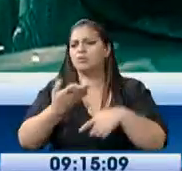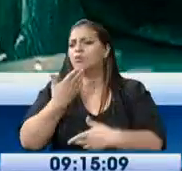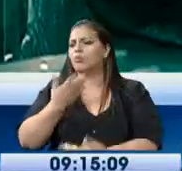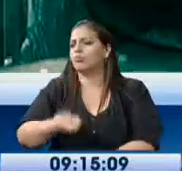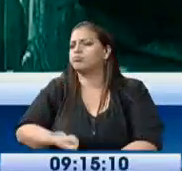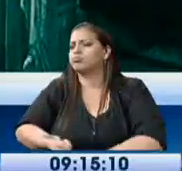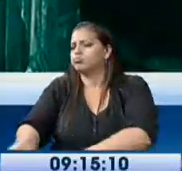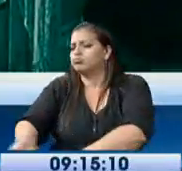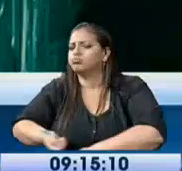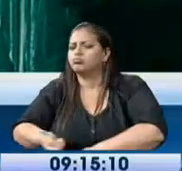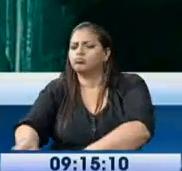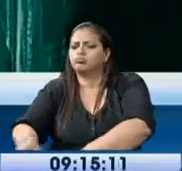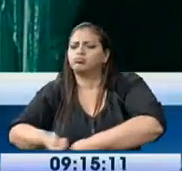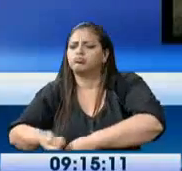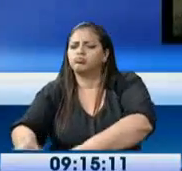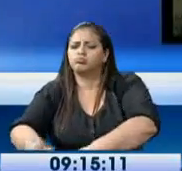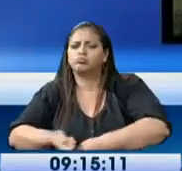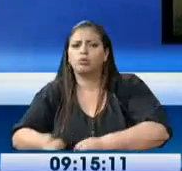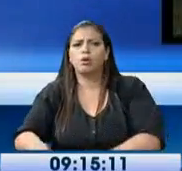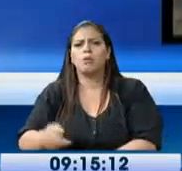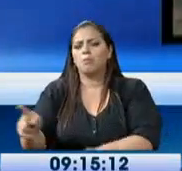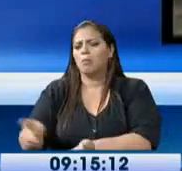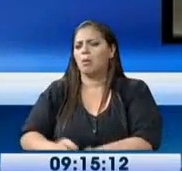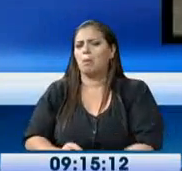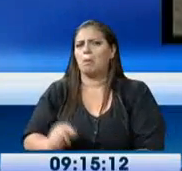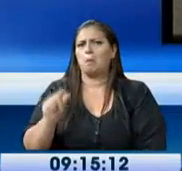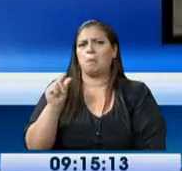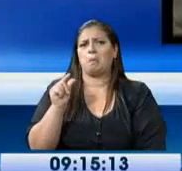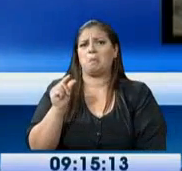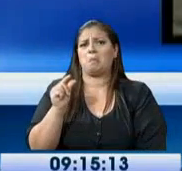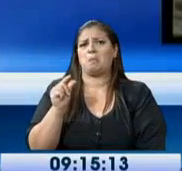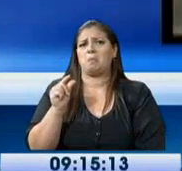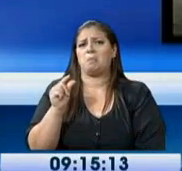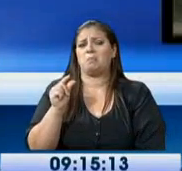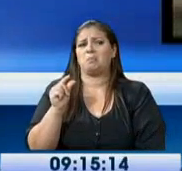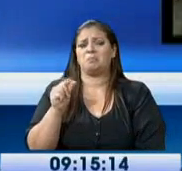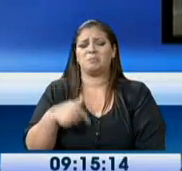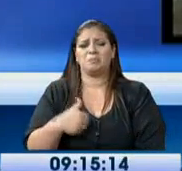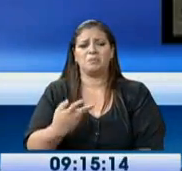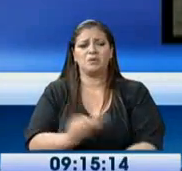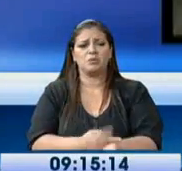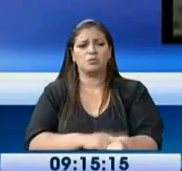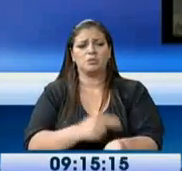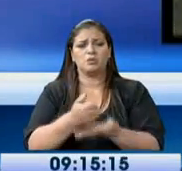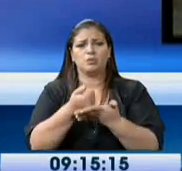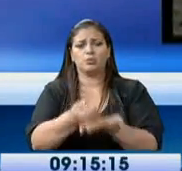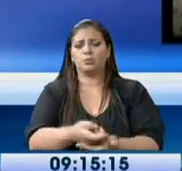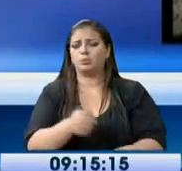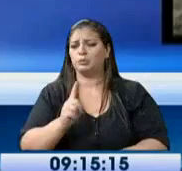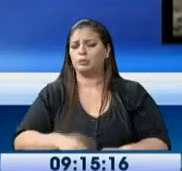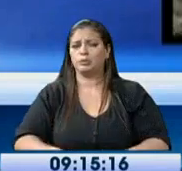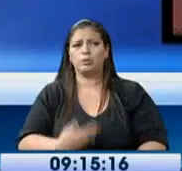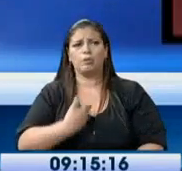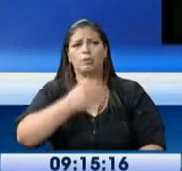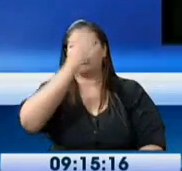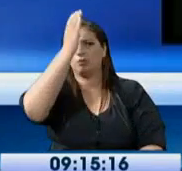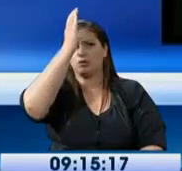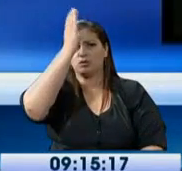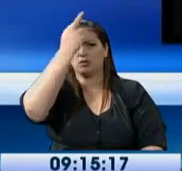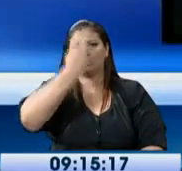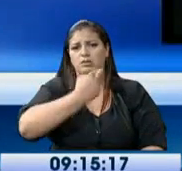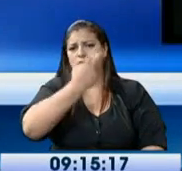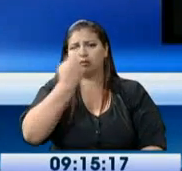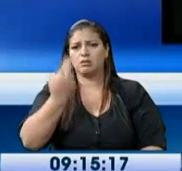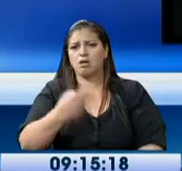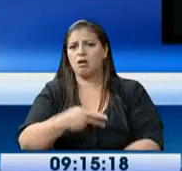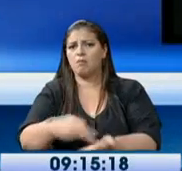impide llevarlo a una clínica. Todas las autoridades que se me están escuchando acá, que por favor, que, o sea, que vean mi caso y que por favor traten